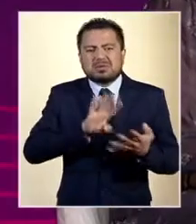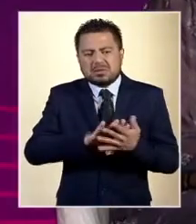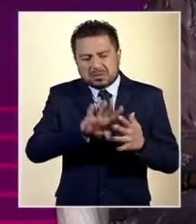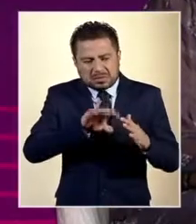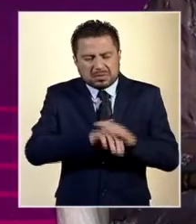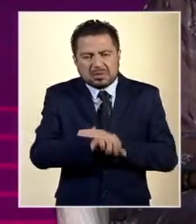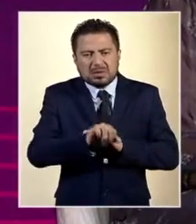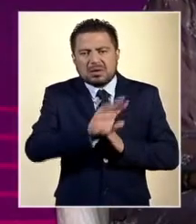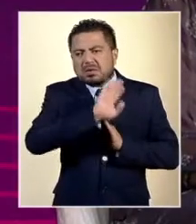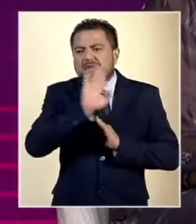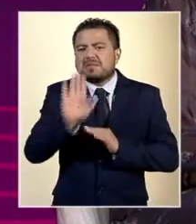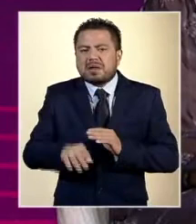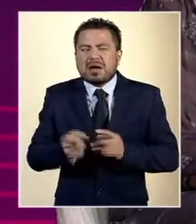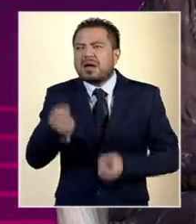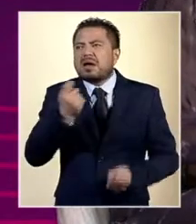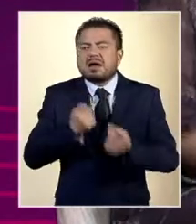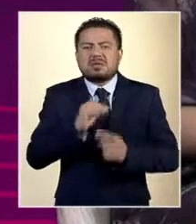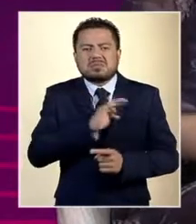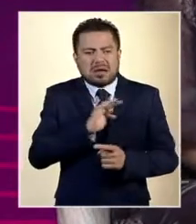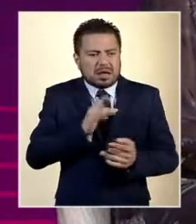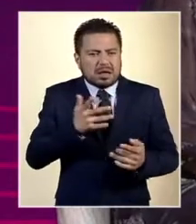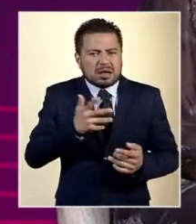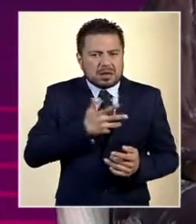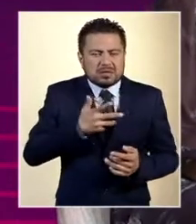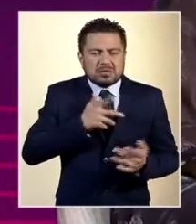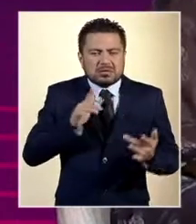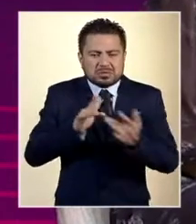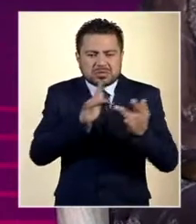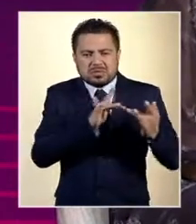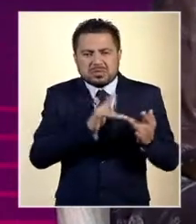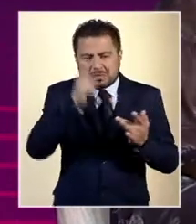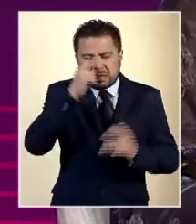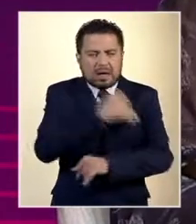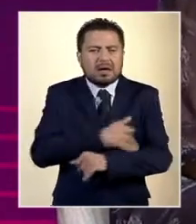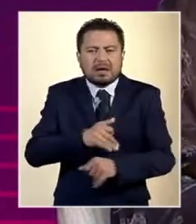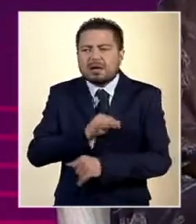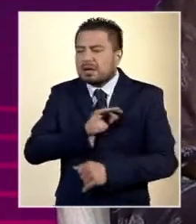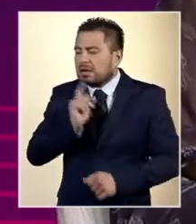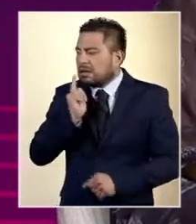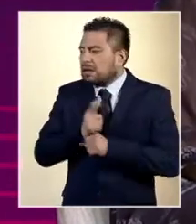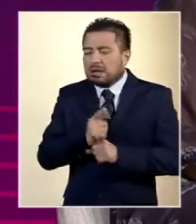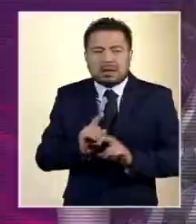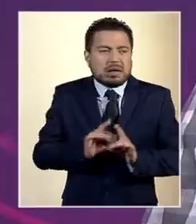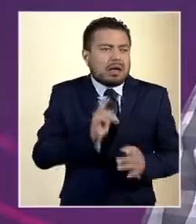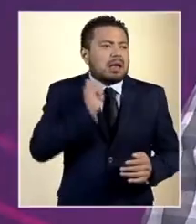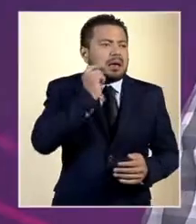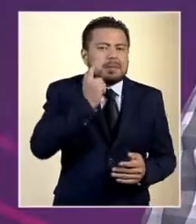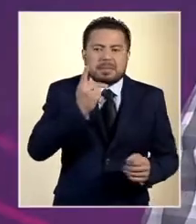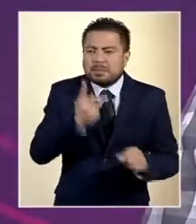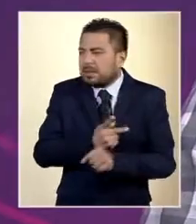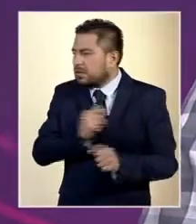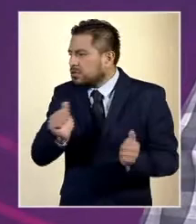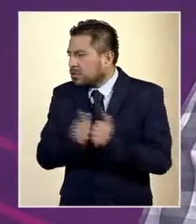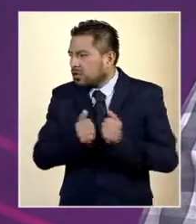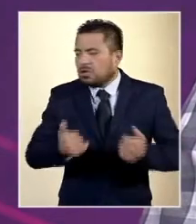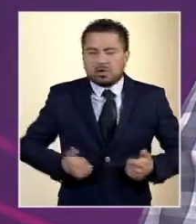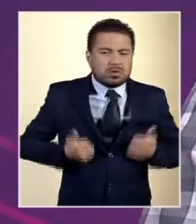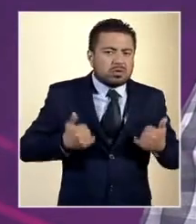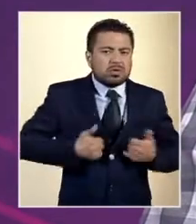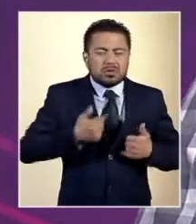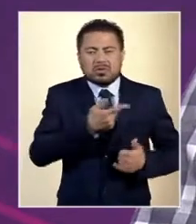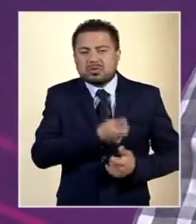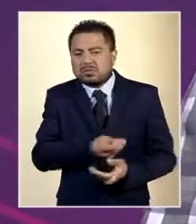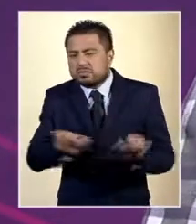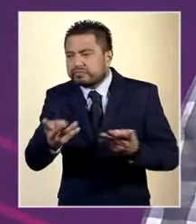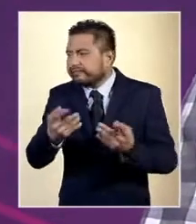reclusorios, pues, fallecimientos también, que podamos tener el contacto para que la familia esté enterada de qué está pasando con el joven, con la